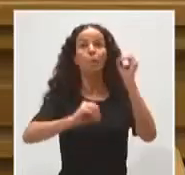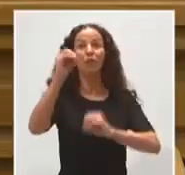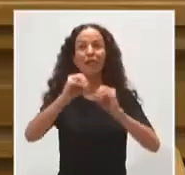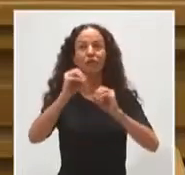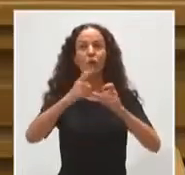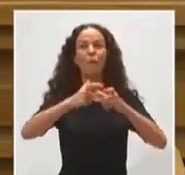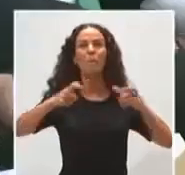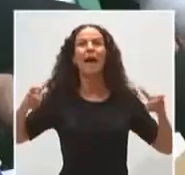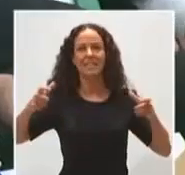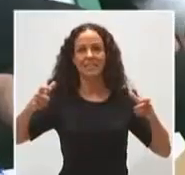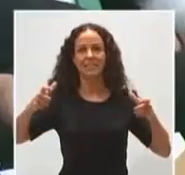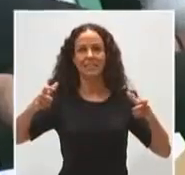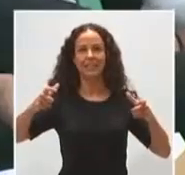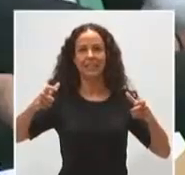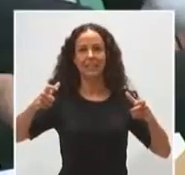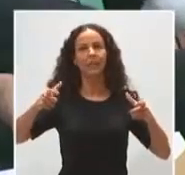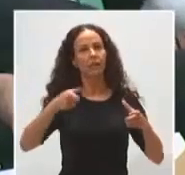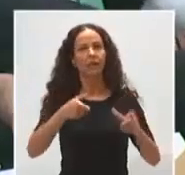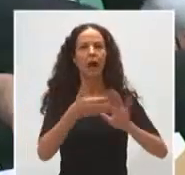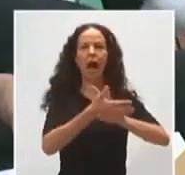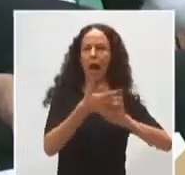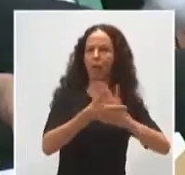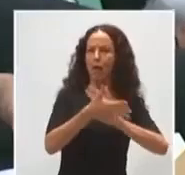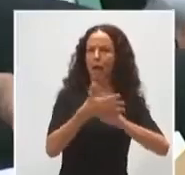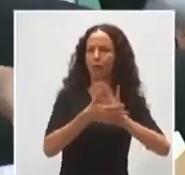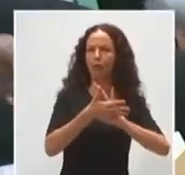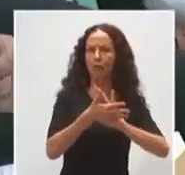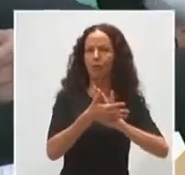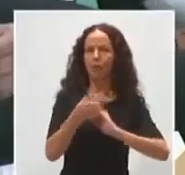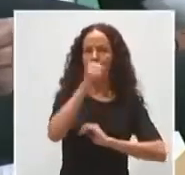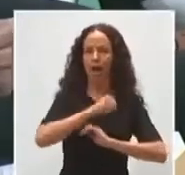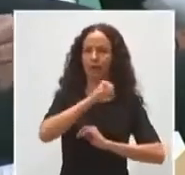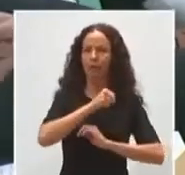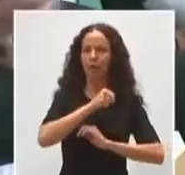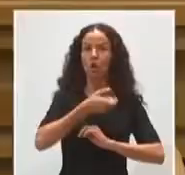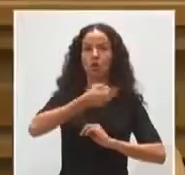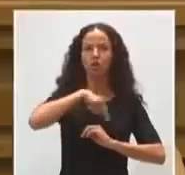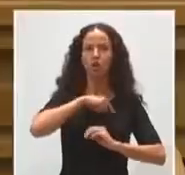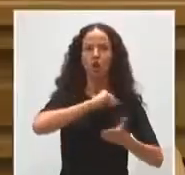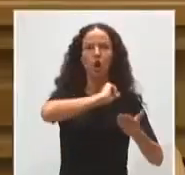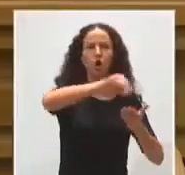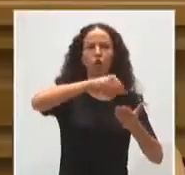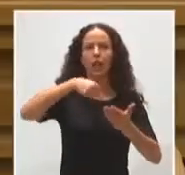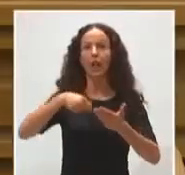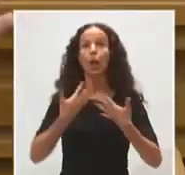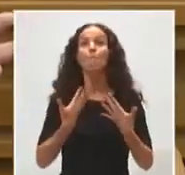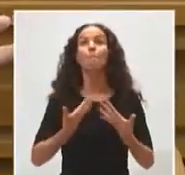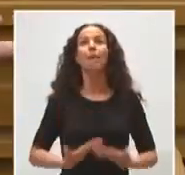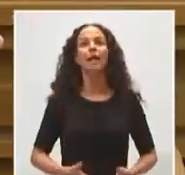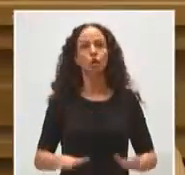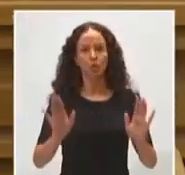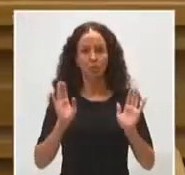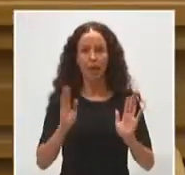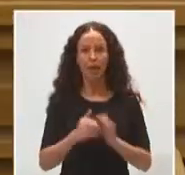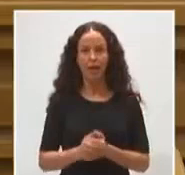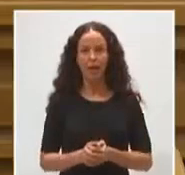pronto estamos hablando de unos años menos mal que lo estábamos contratando y menos mal que hemos cogido a lazo a todos los que se han dejado contratar